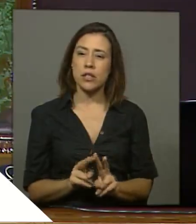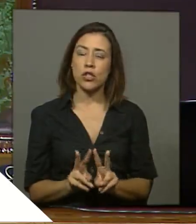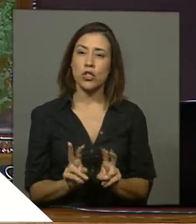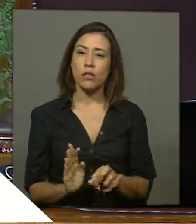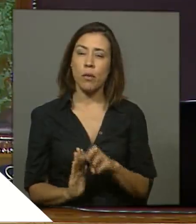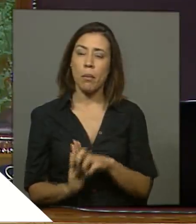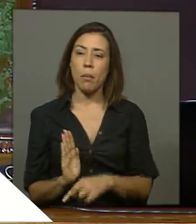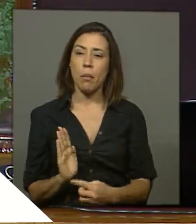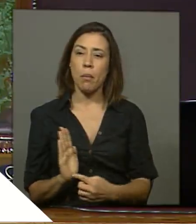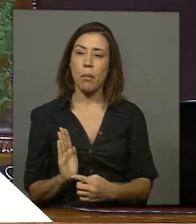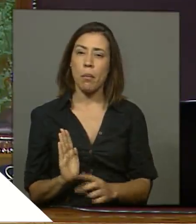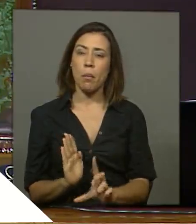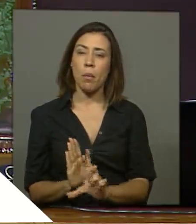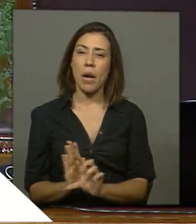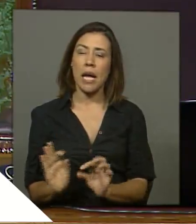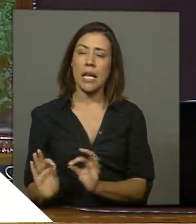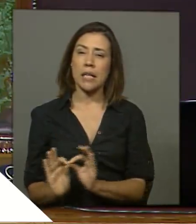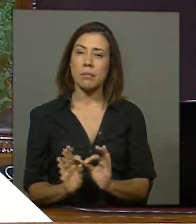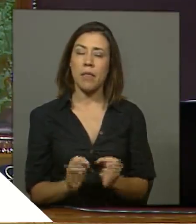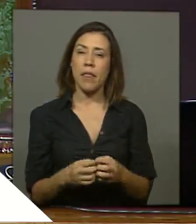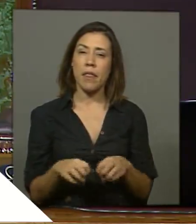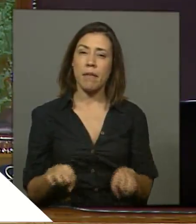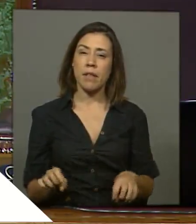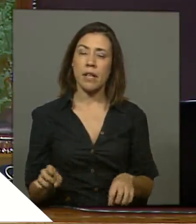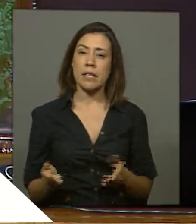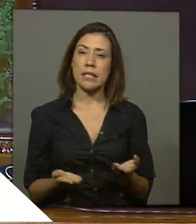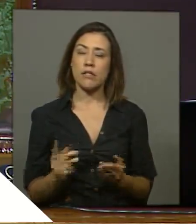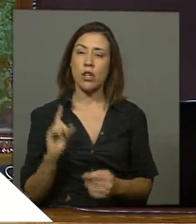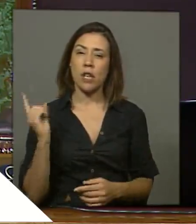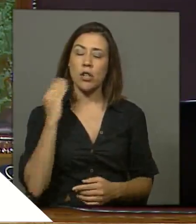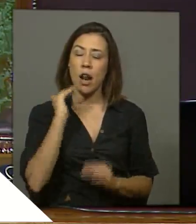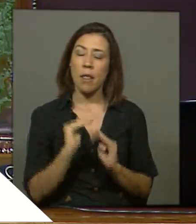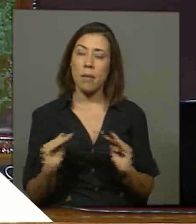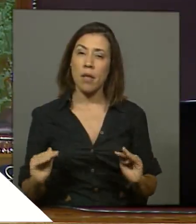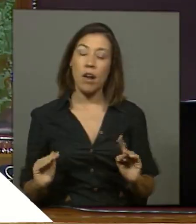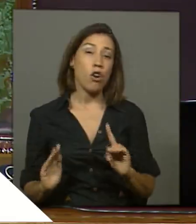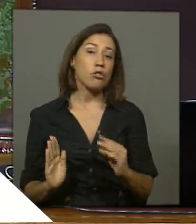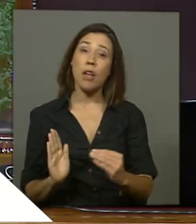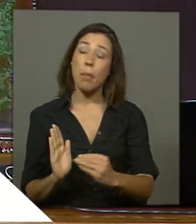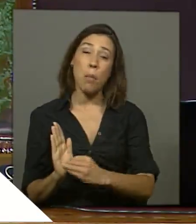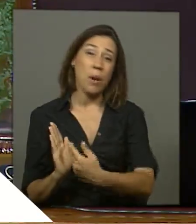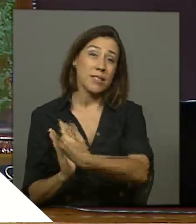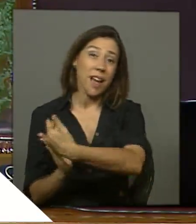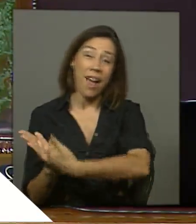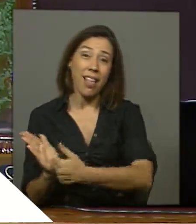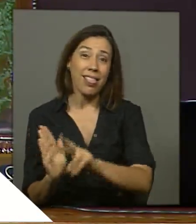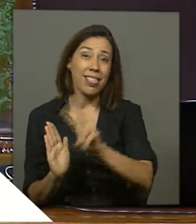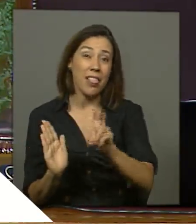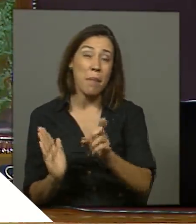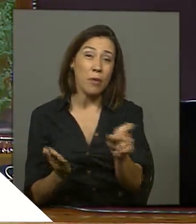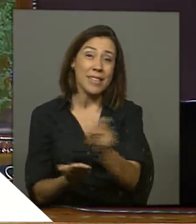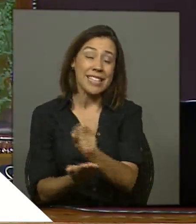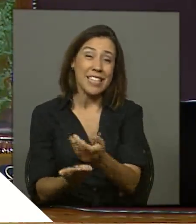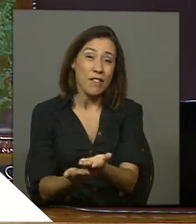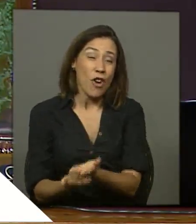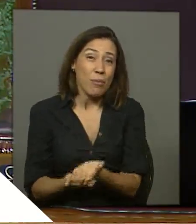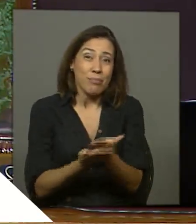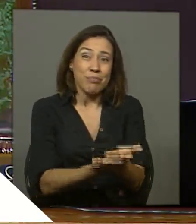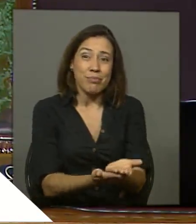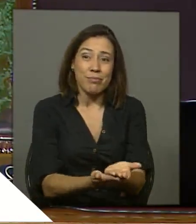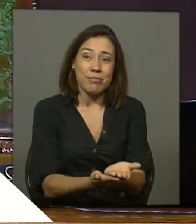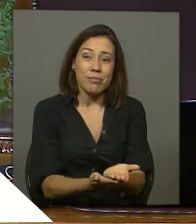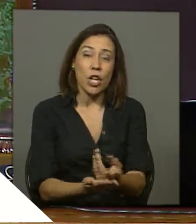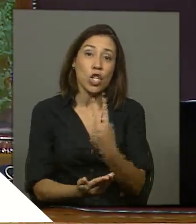a un proyecto de ley específico de la división de servicio nacional de menores no está en los temas que usted planteó